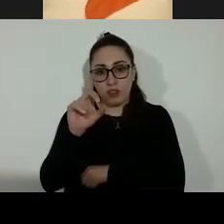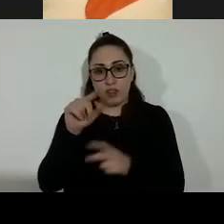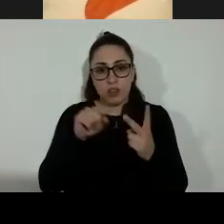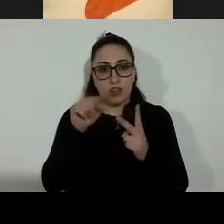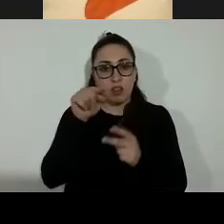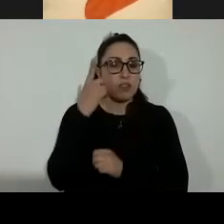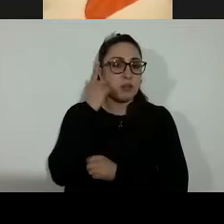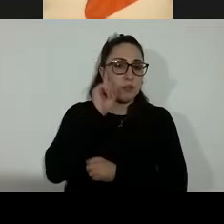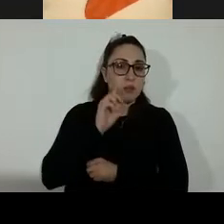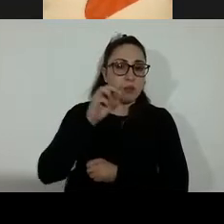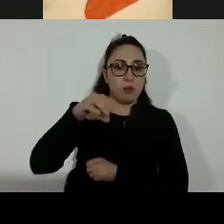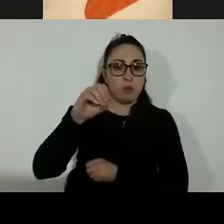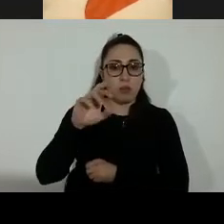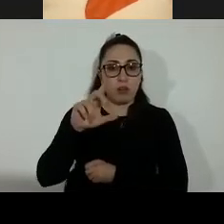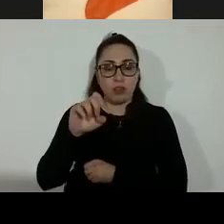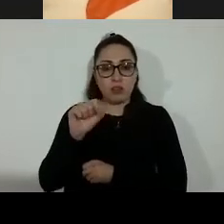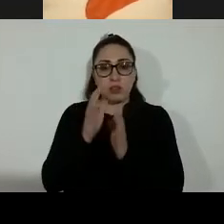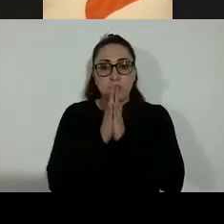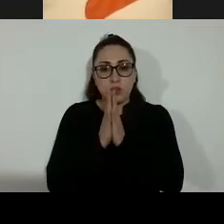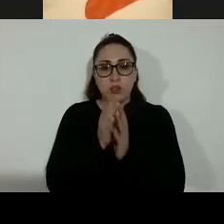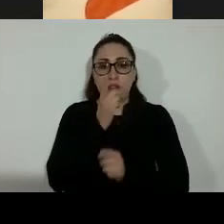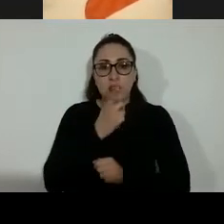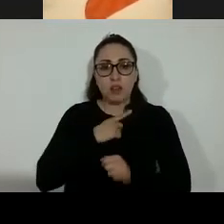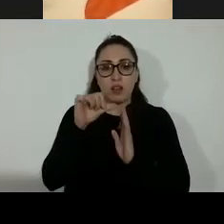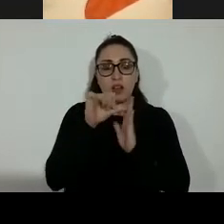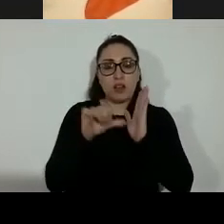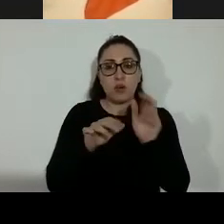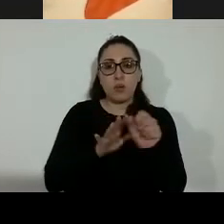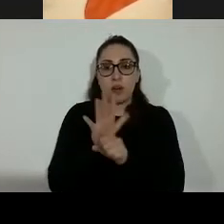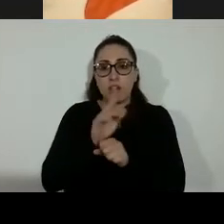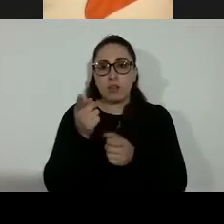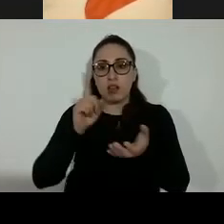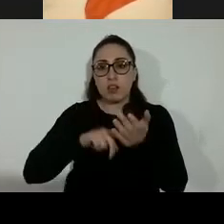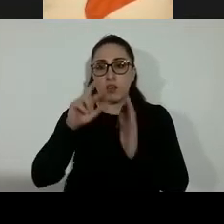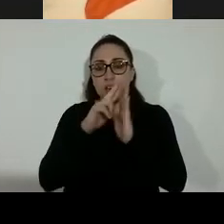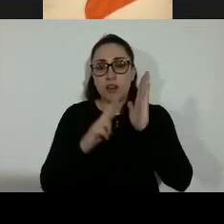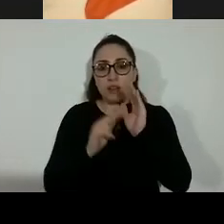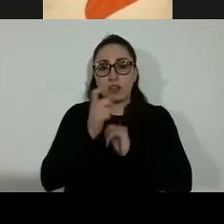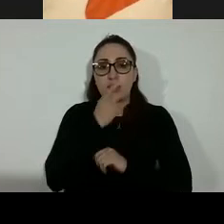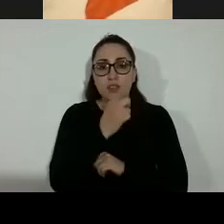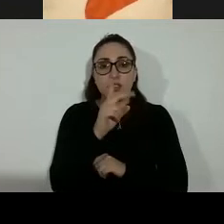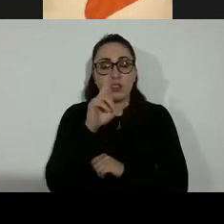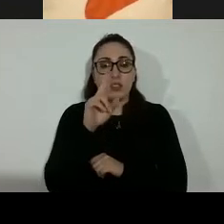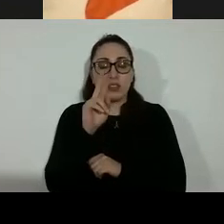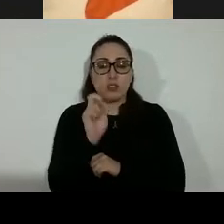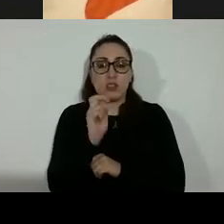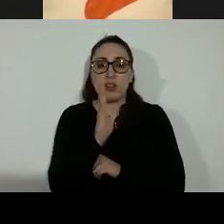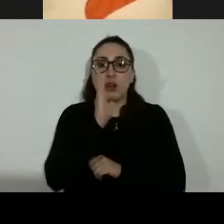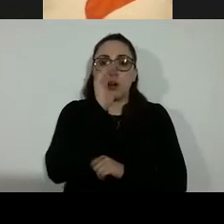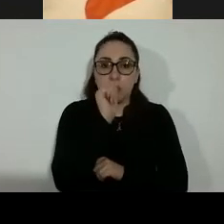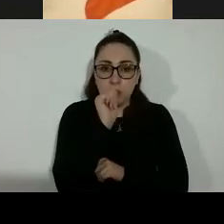Guadalupe Morales, si me pueden decir el artículo preciso del reglamento que señalan que no puede